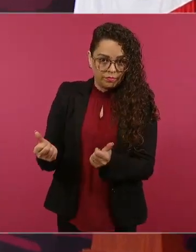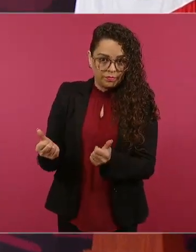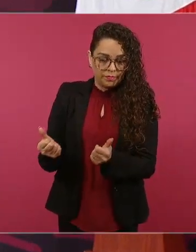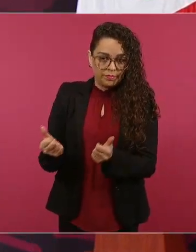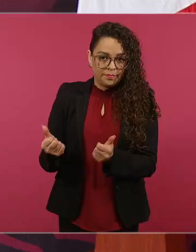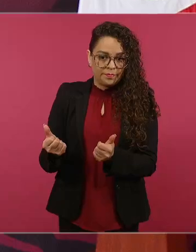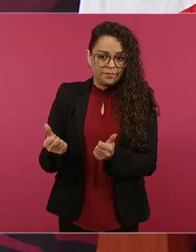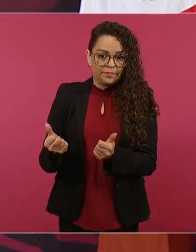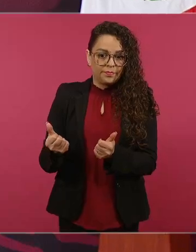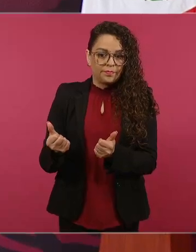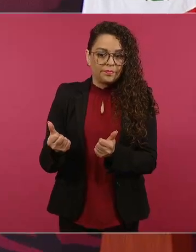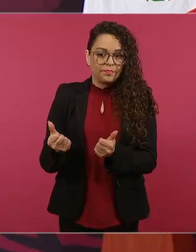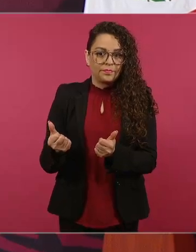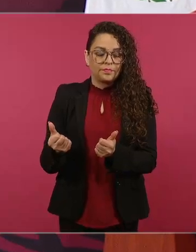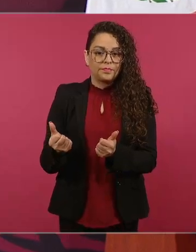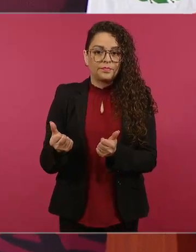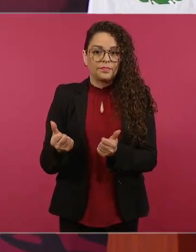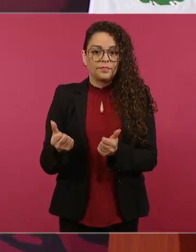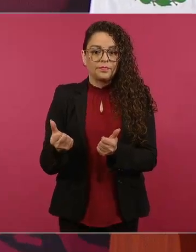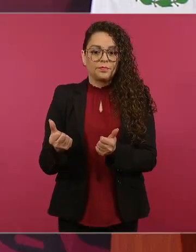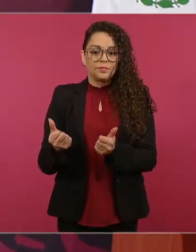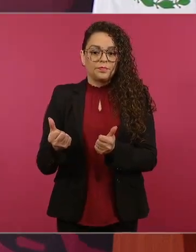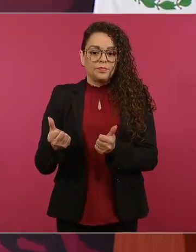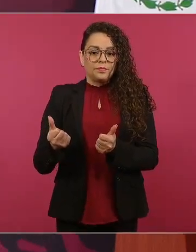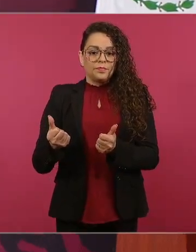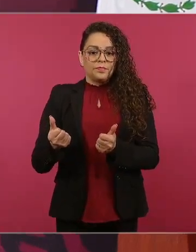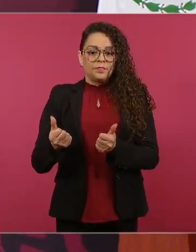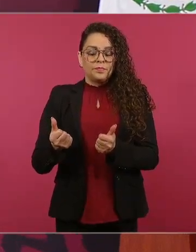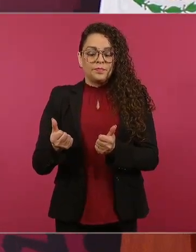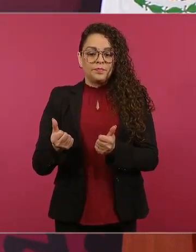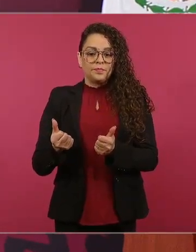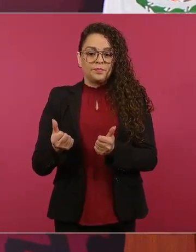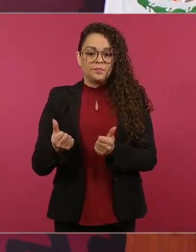y les ofrecen